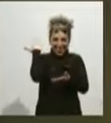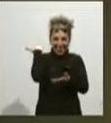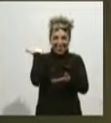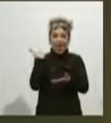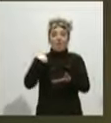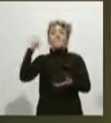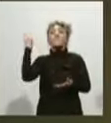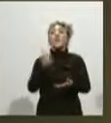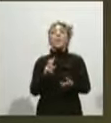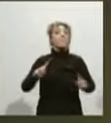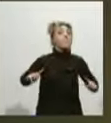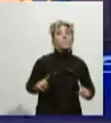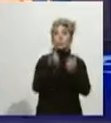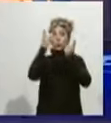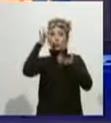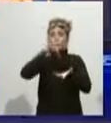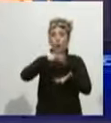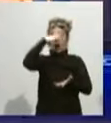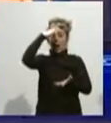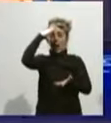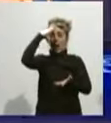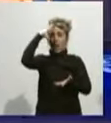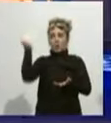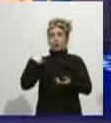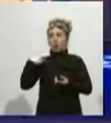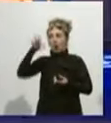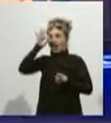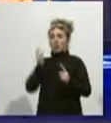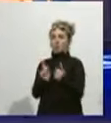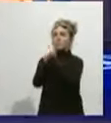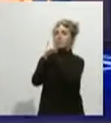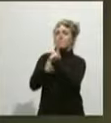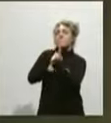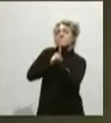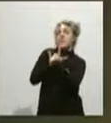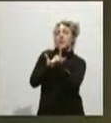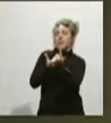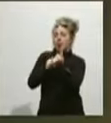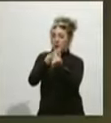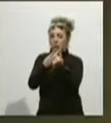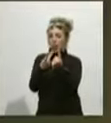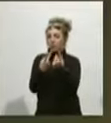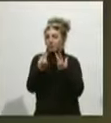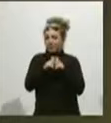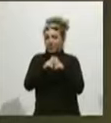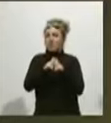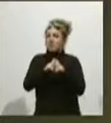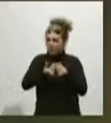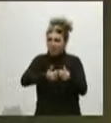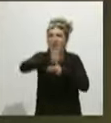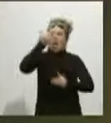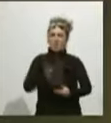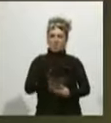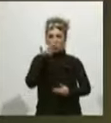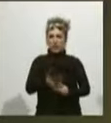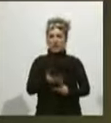Cuando vine por primera vez y le dije a Cándido, Cándido, vamos a ser importantes. Tuve una reunión en una